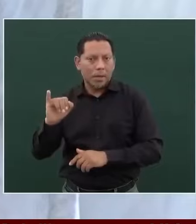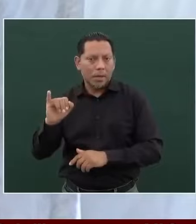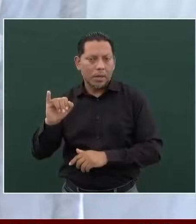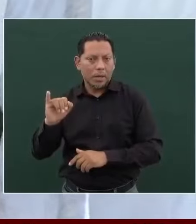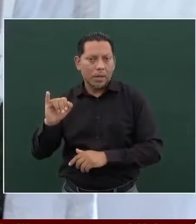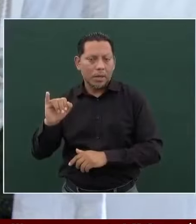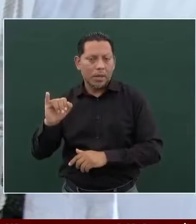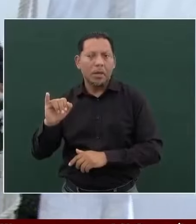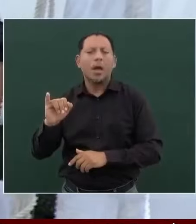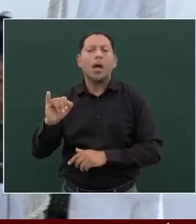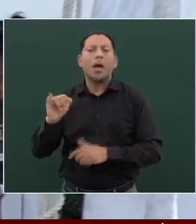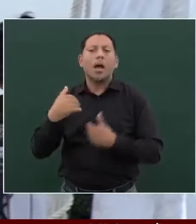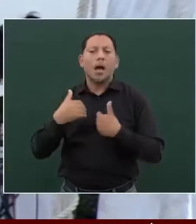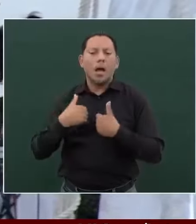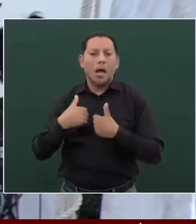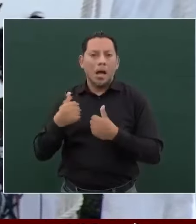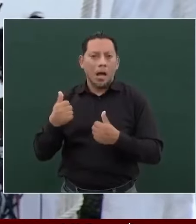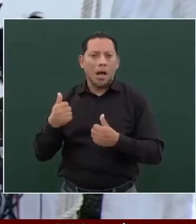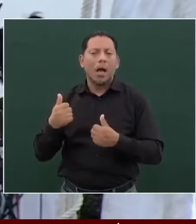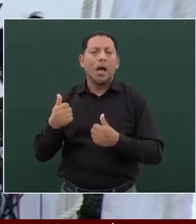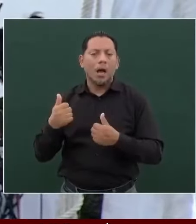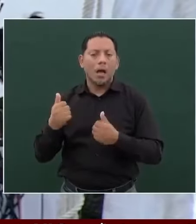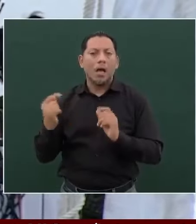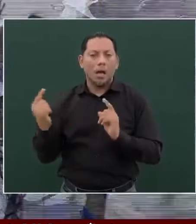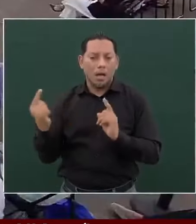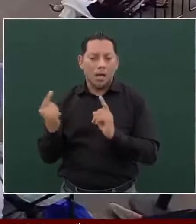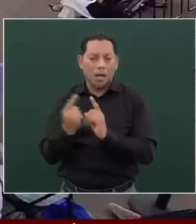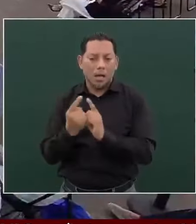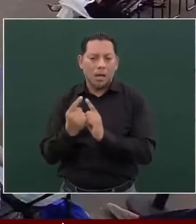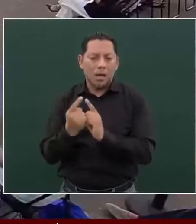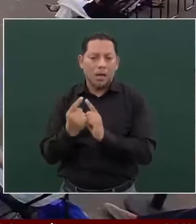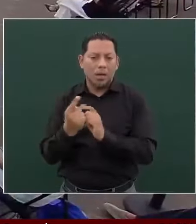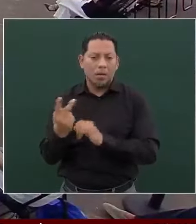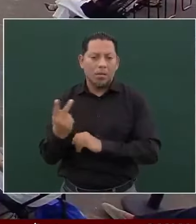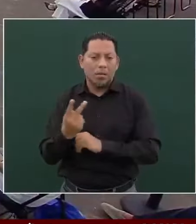Con magistrados electorales en la misma cena. Ah, y con magistrados.